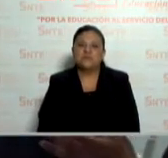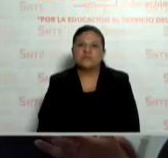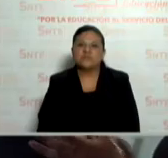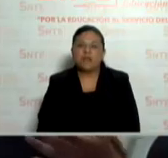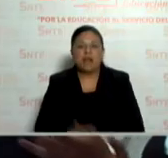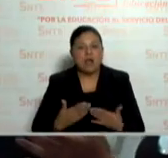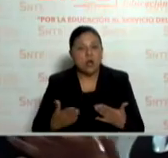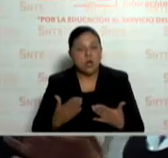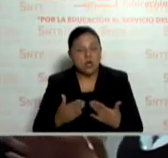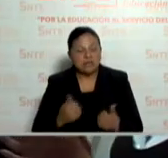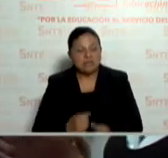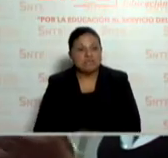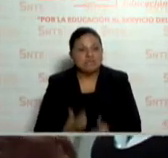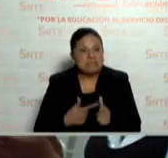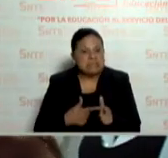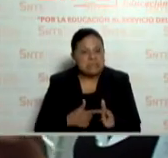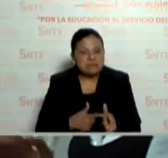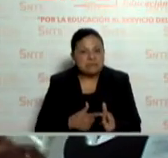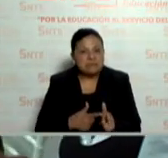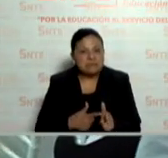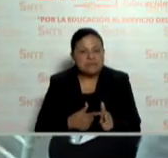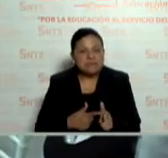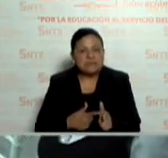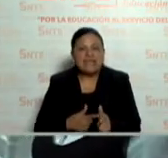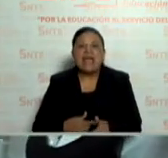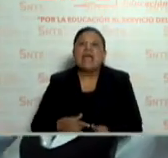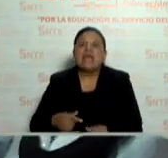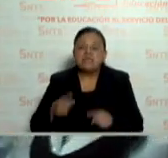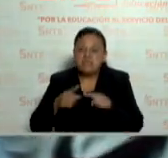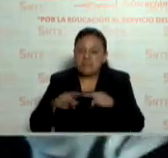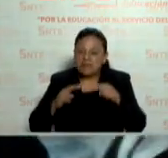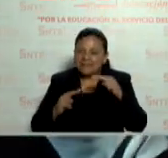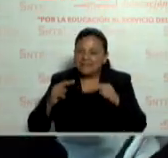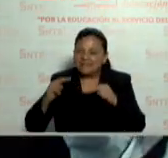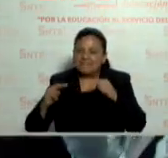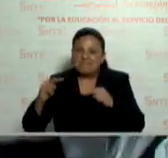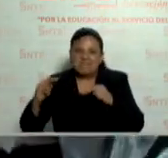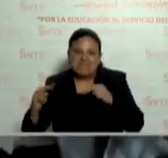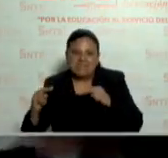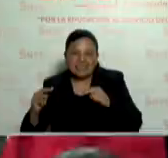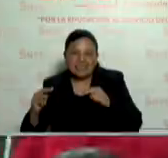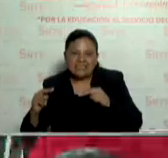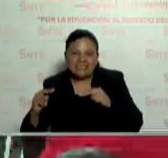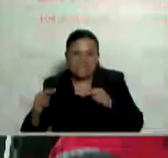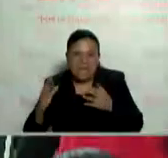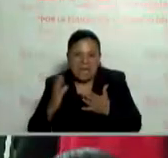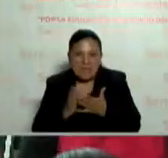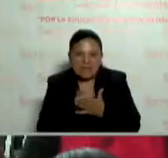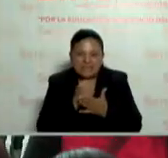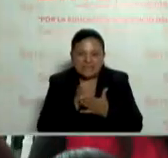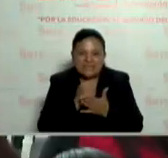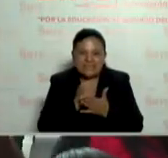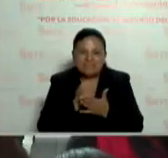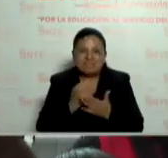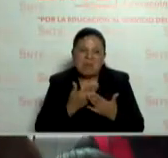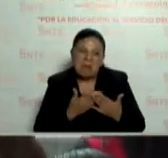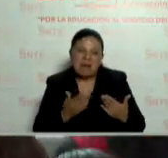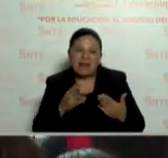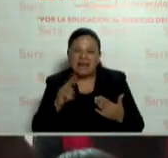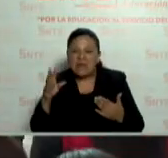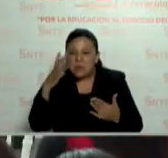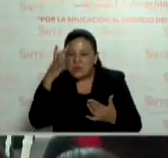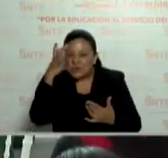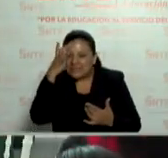A continuación, procederemos a la entrega de premios por categoría. Solicitamos que pase a recoger